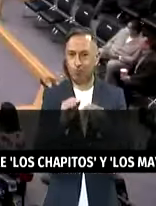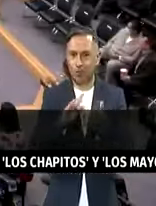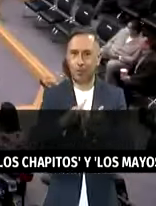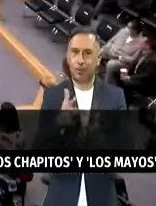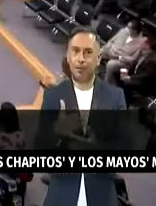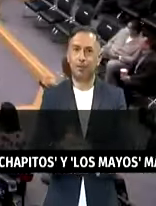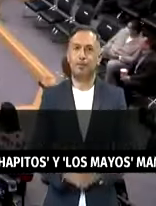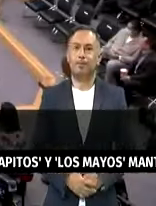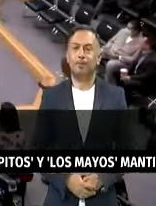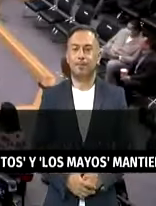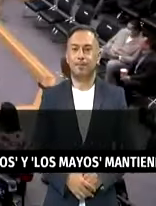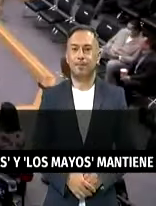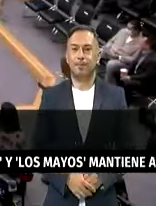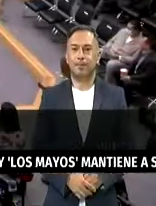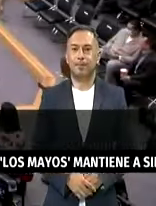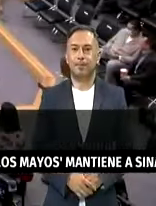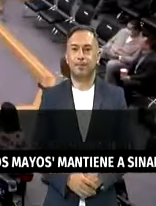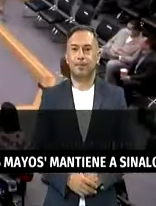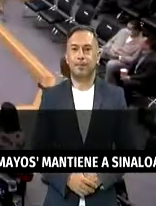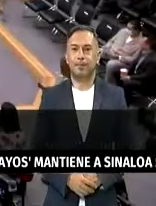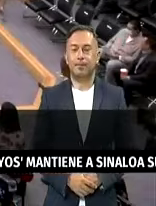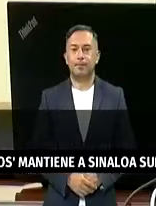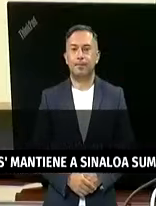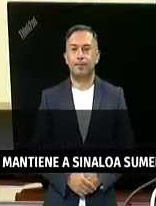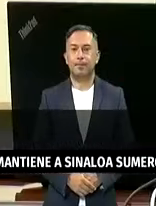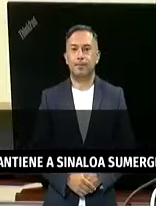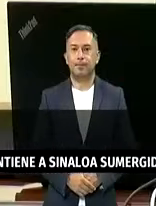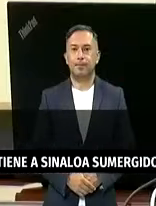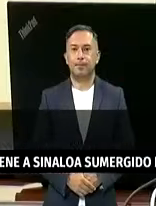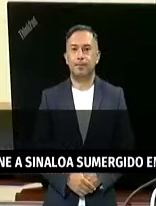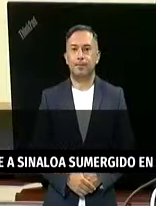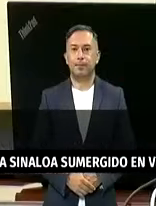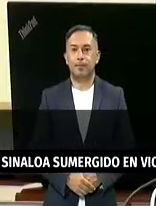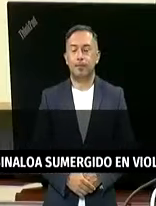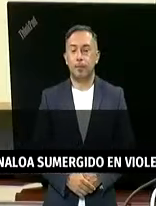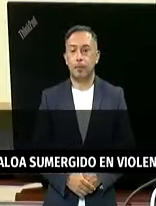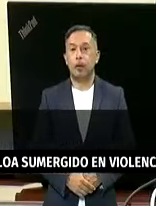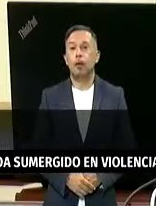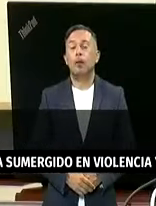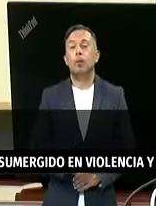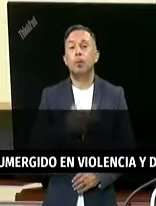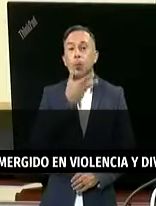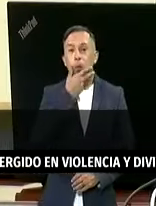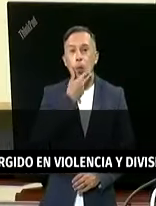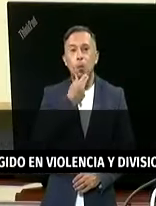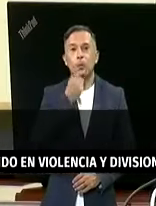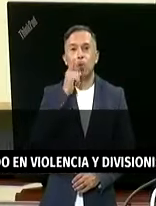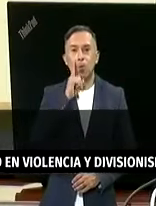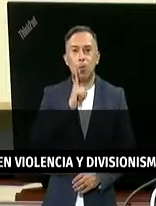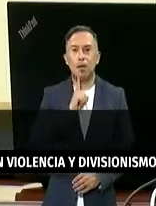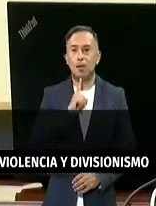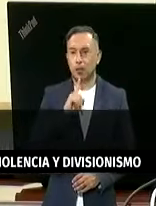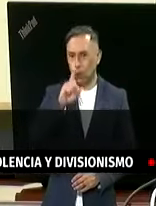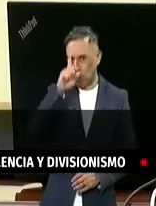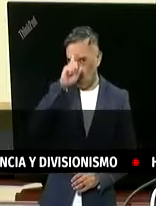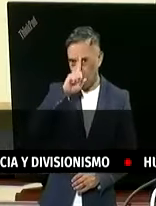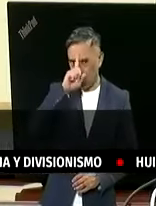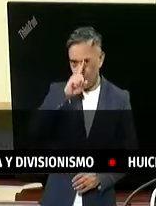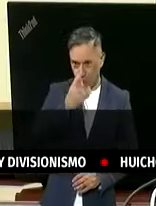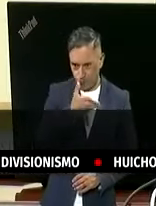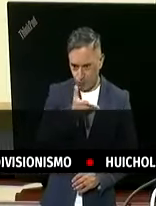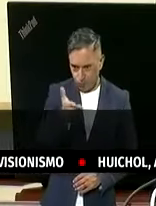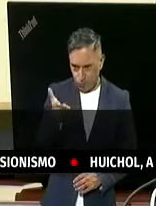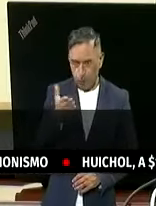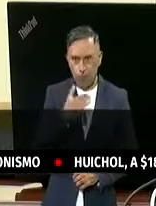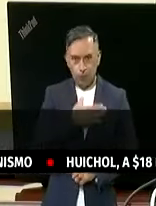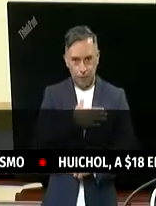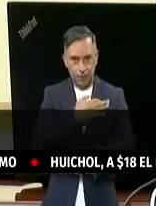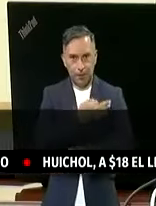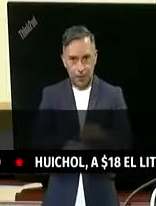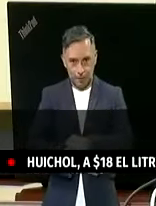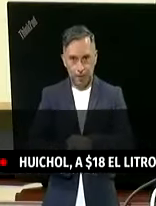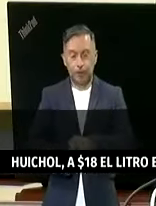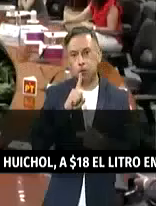el próximo viernes 23 de agosto podría aprobarse. Le preguntaba yo a Ukip, al consejero del INE,